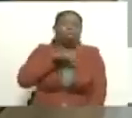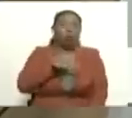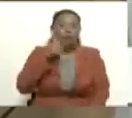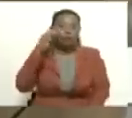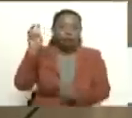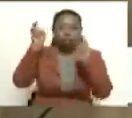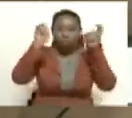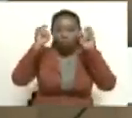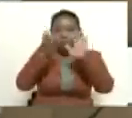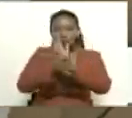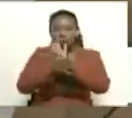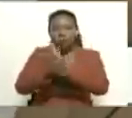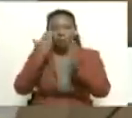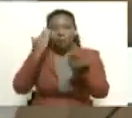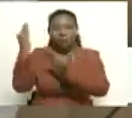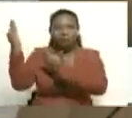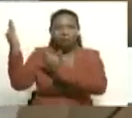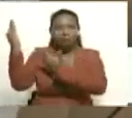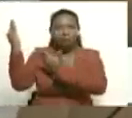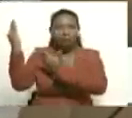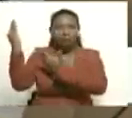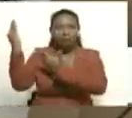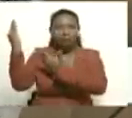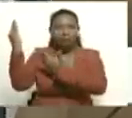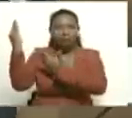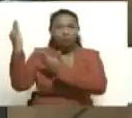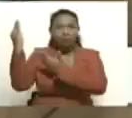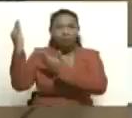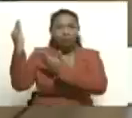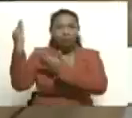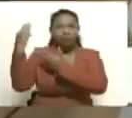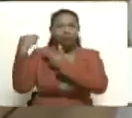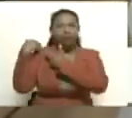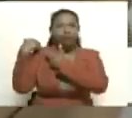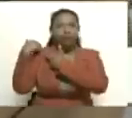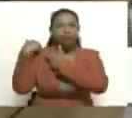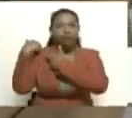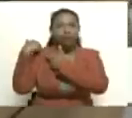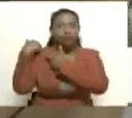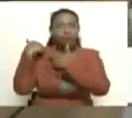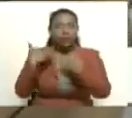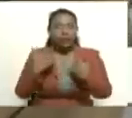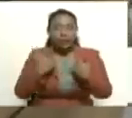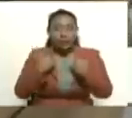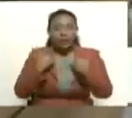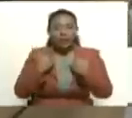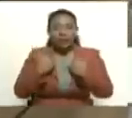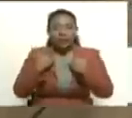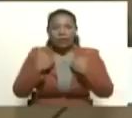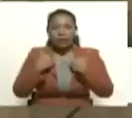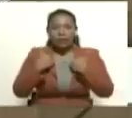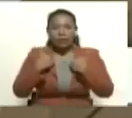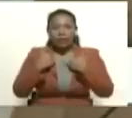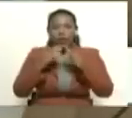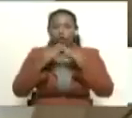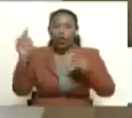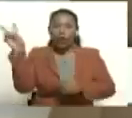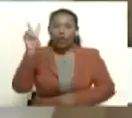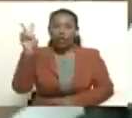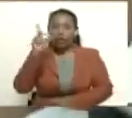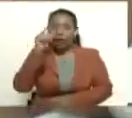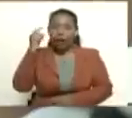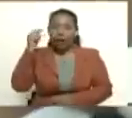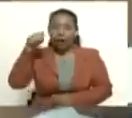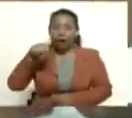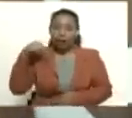materia de obligaciones que haya suscrito algún venezolano a todo lo largo